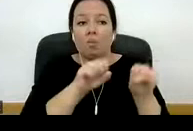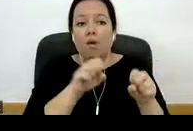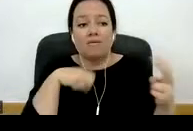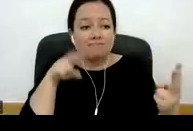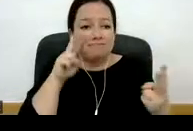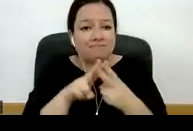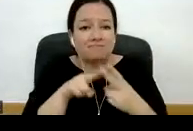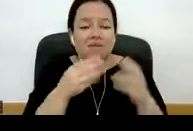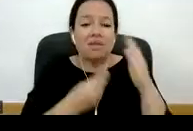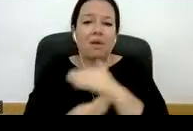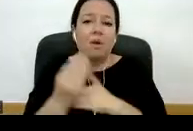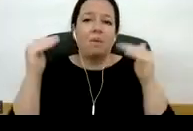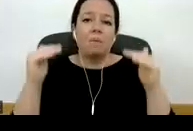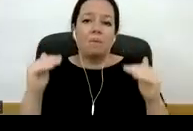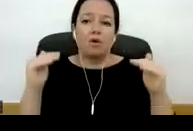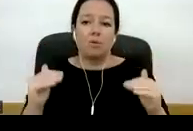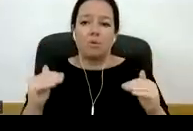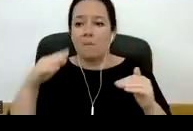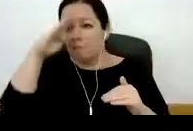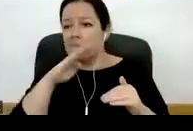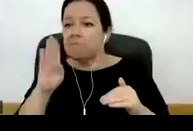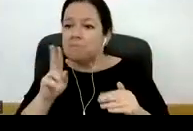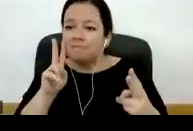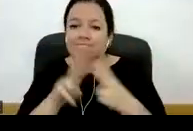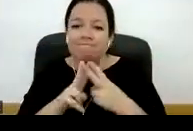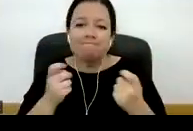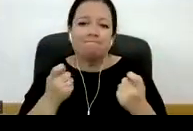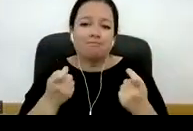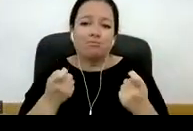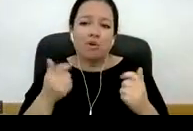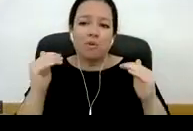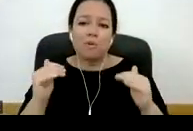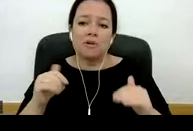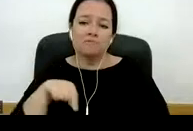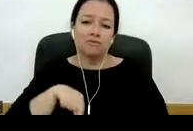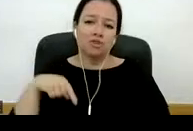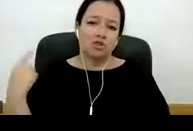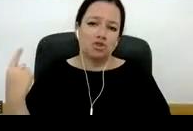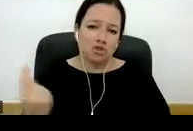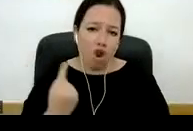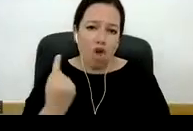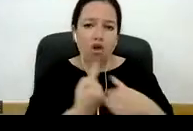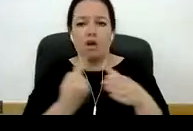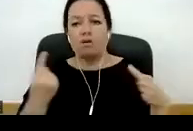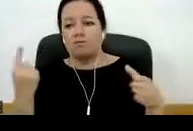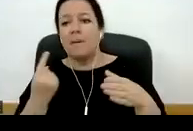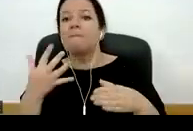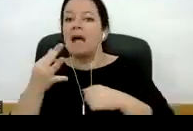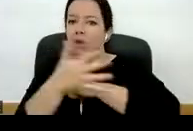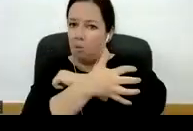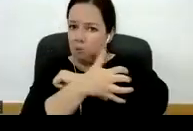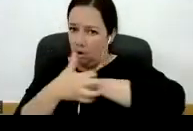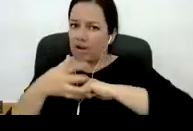frecuentar a nuestros padres, y entonces aparece más la sensación de soledad. Puede aparecer la pobreza